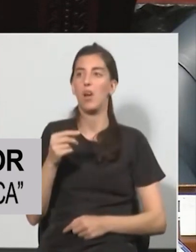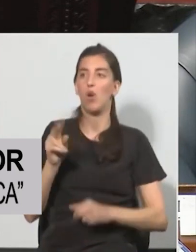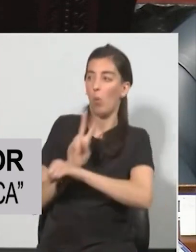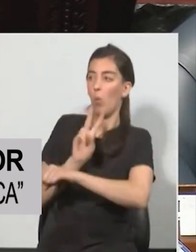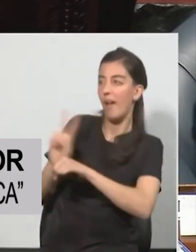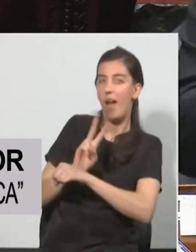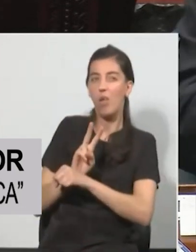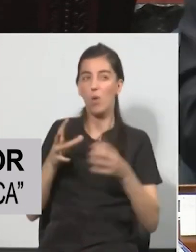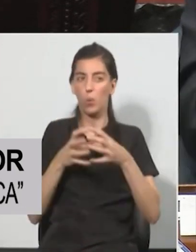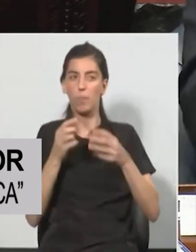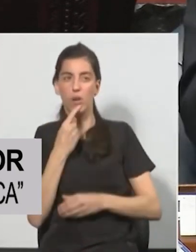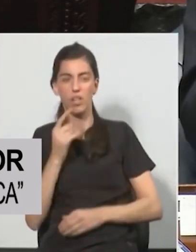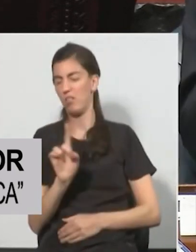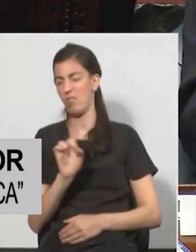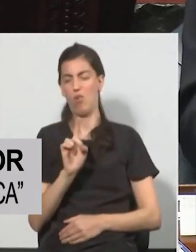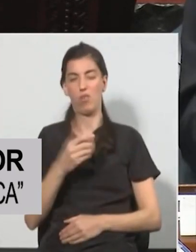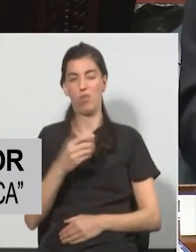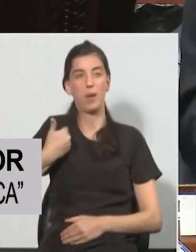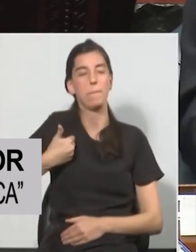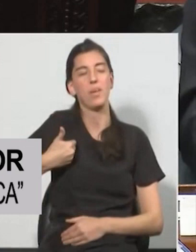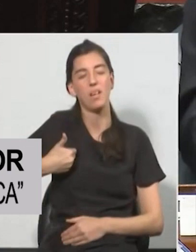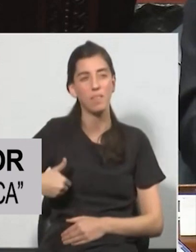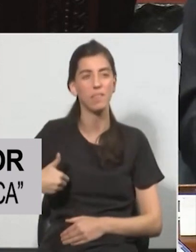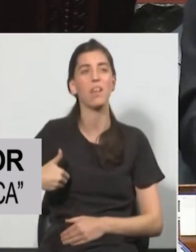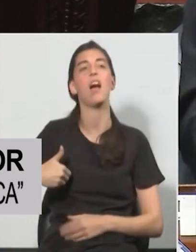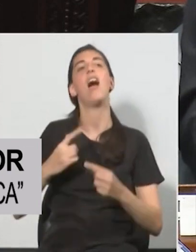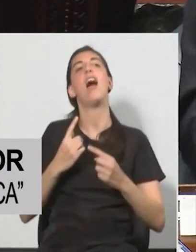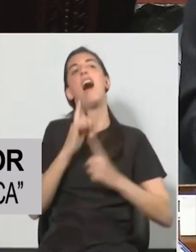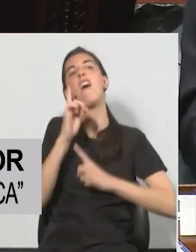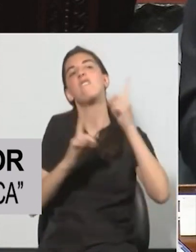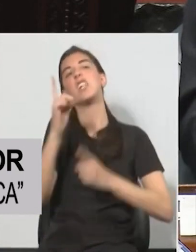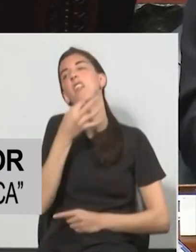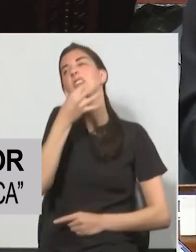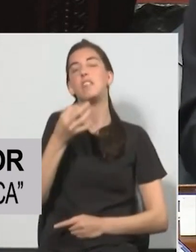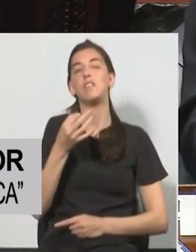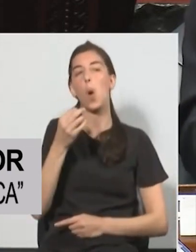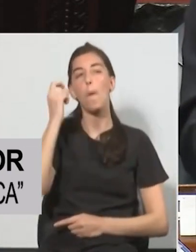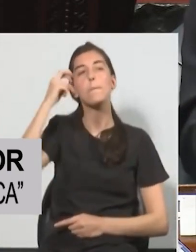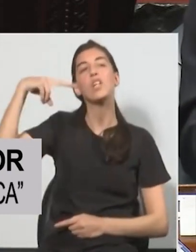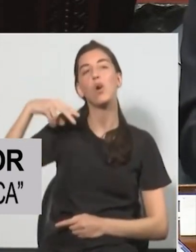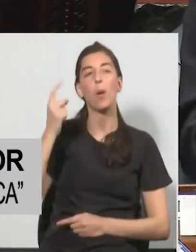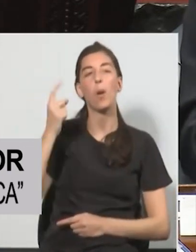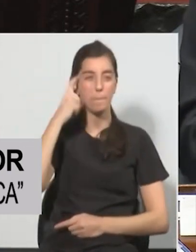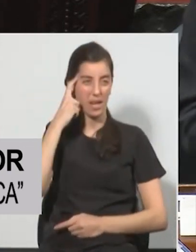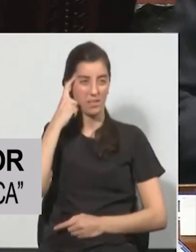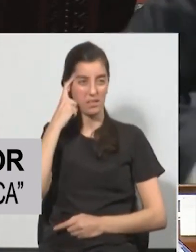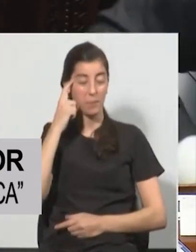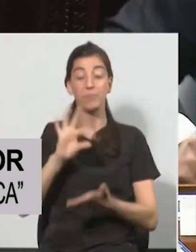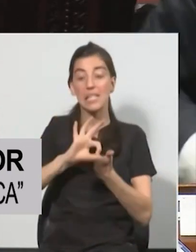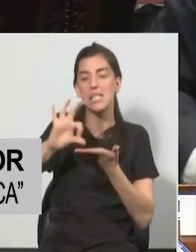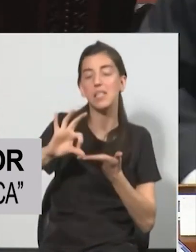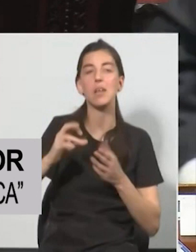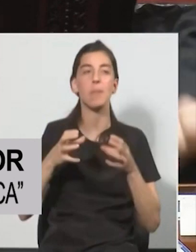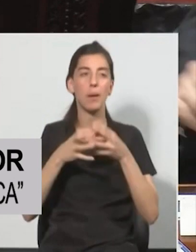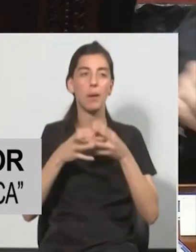mutua, como lamentablemente a veces se puede interpretar desde afuera. El sistema